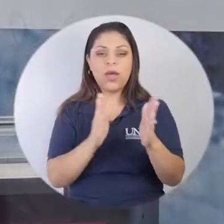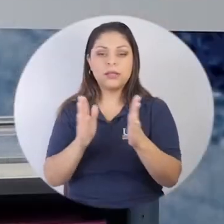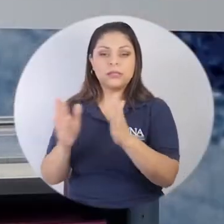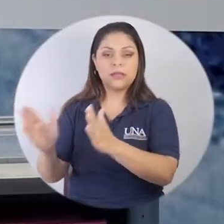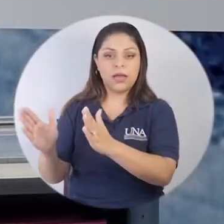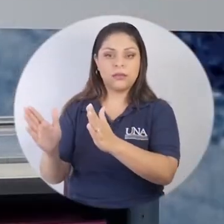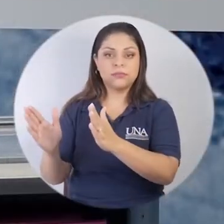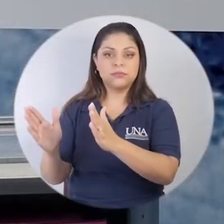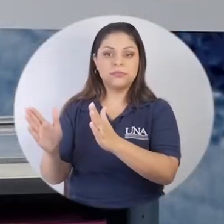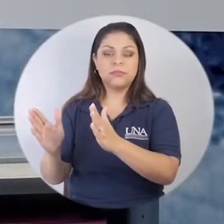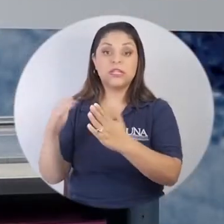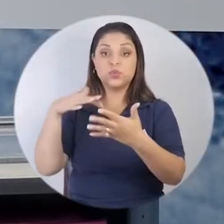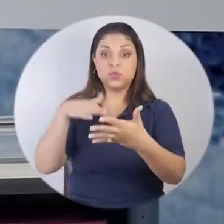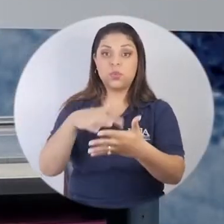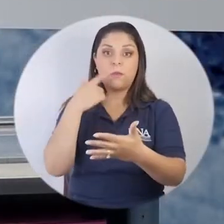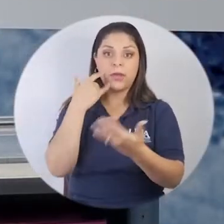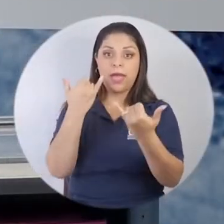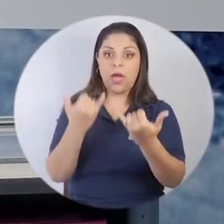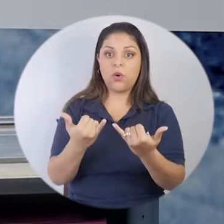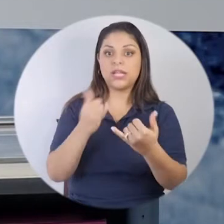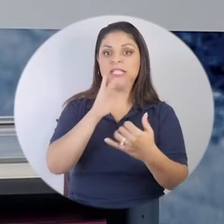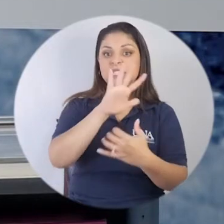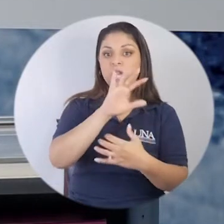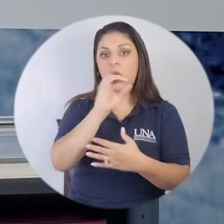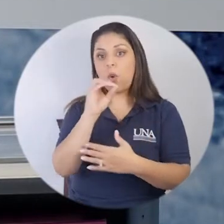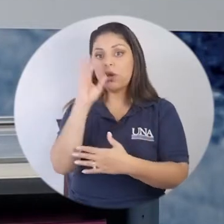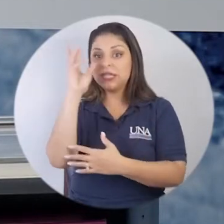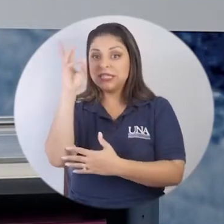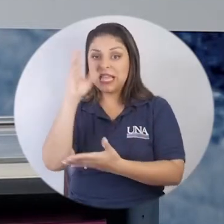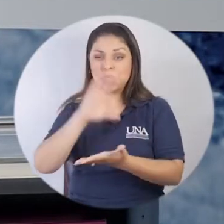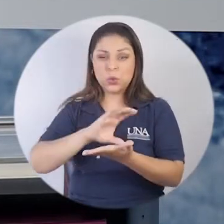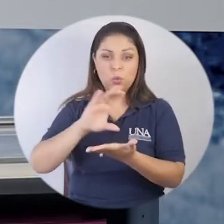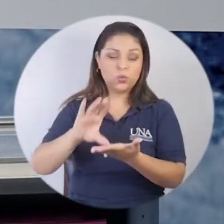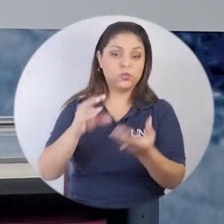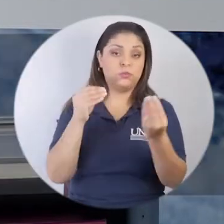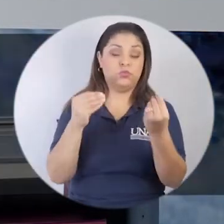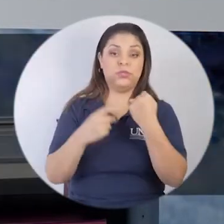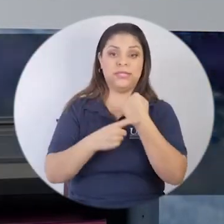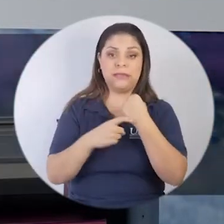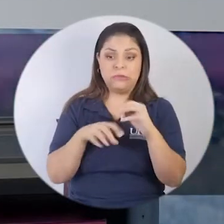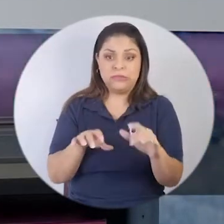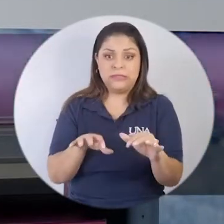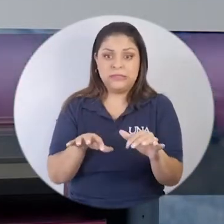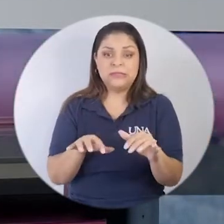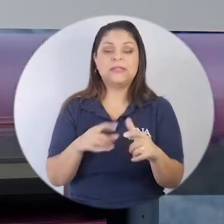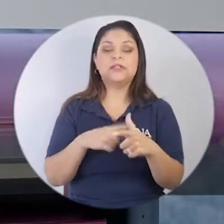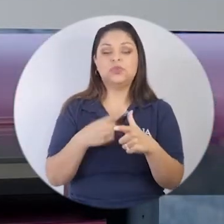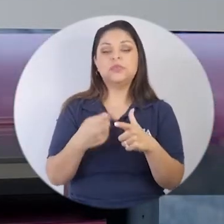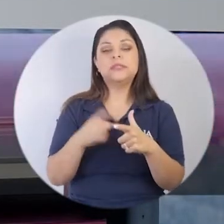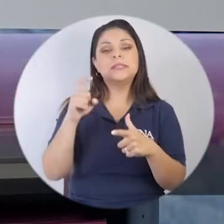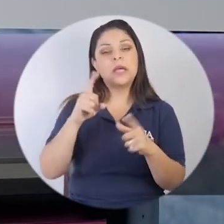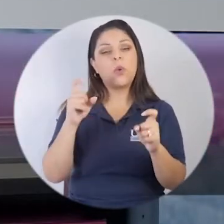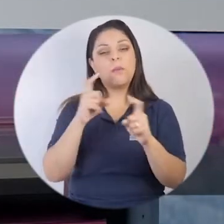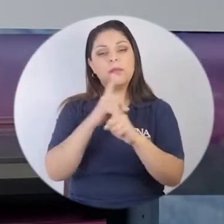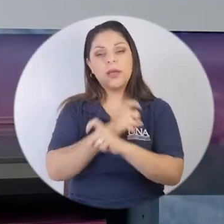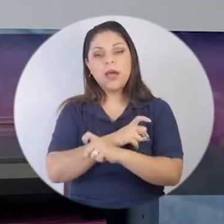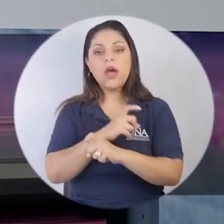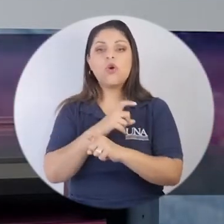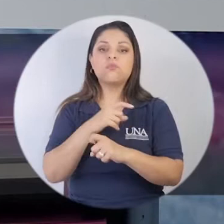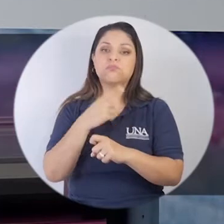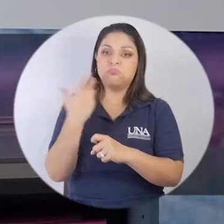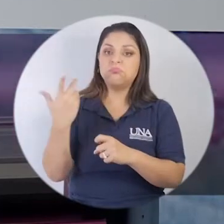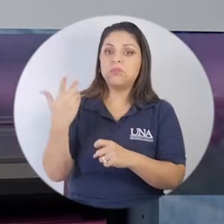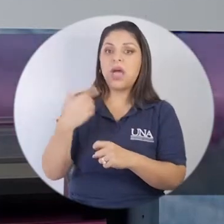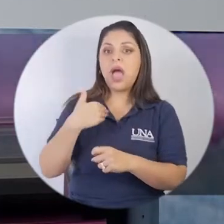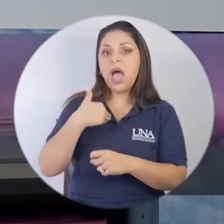pesada, ¿verdad? Llevar 5 o 6 cursos, ¿verdad? Que demanda bastante tiempo para algunos por su misma condición, ¿verdad? Se hace